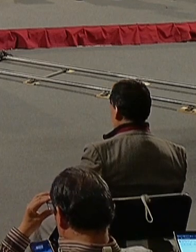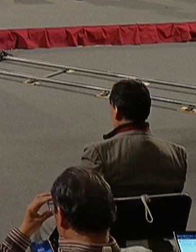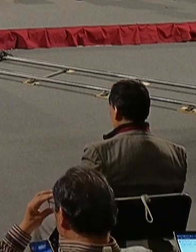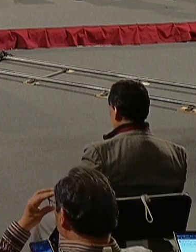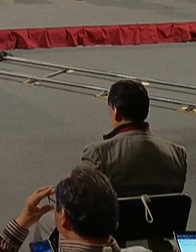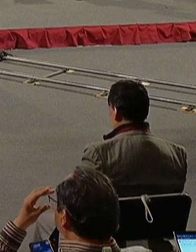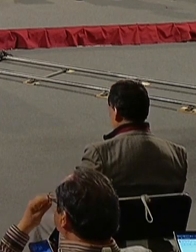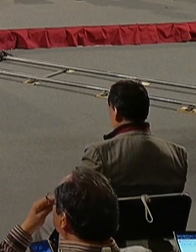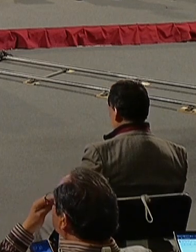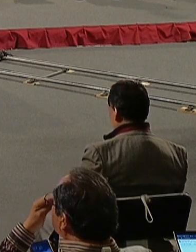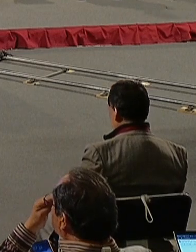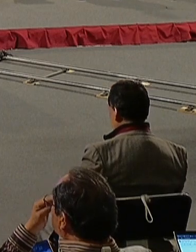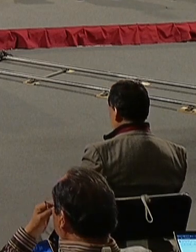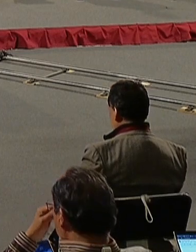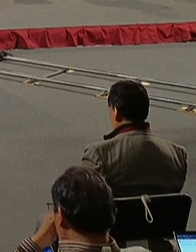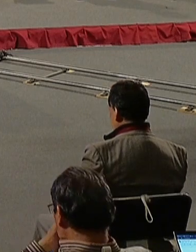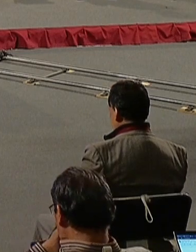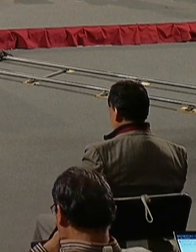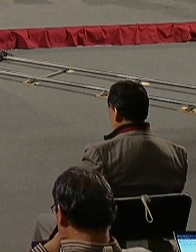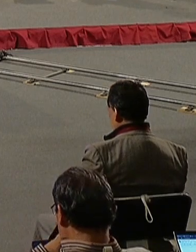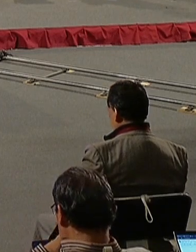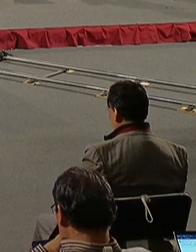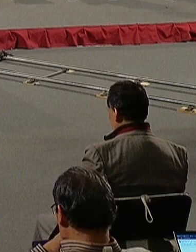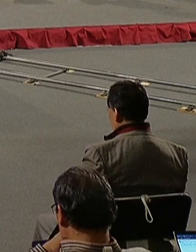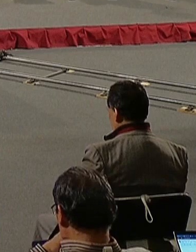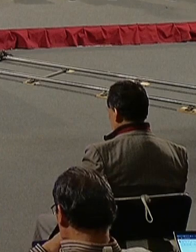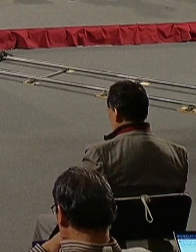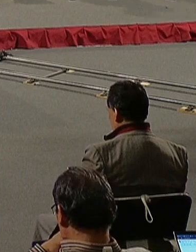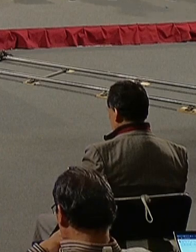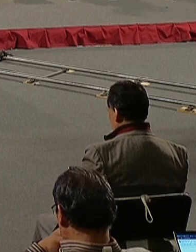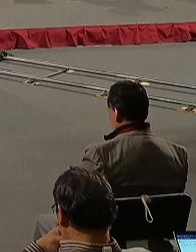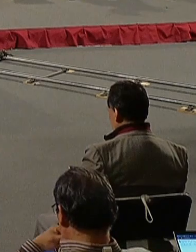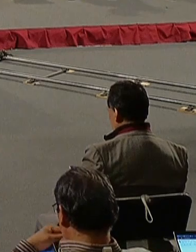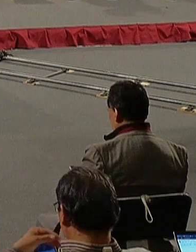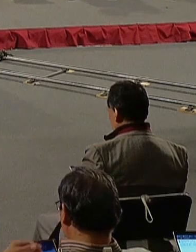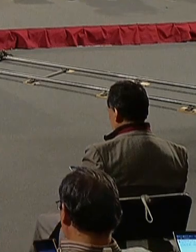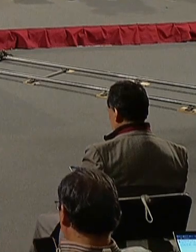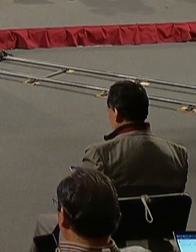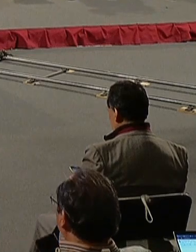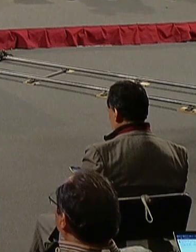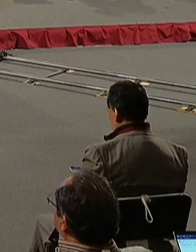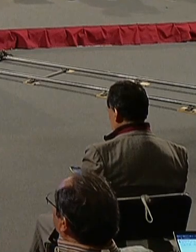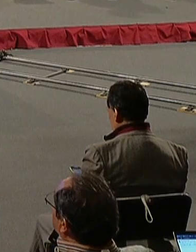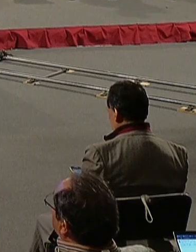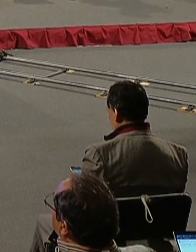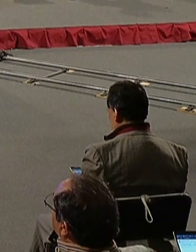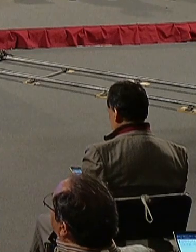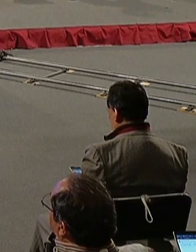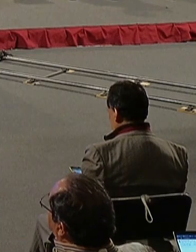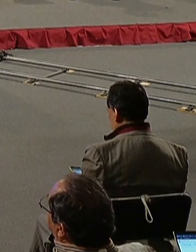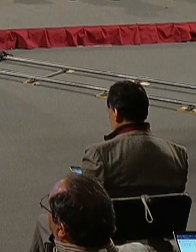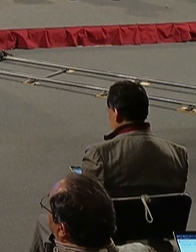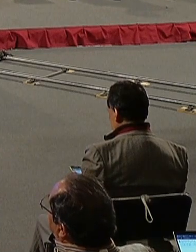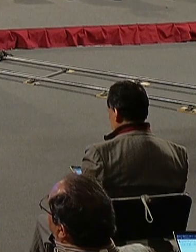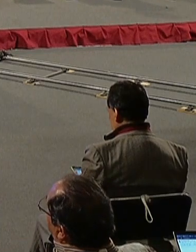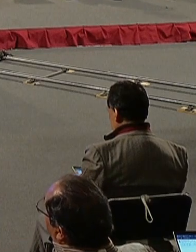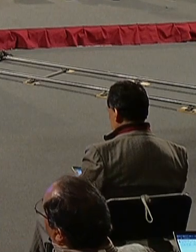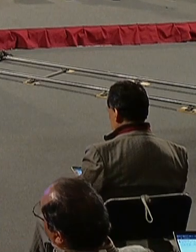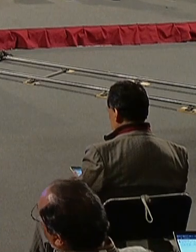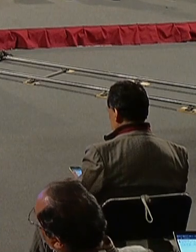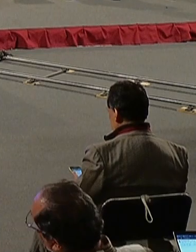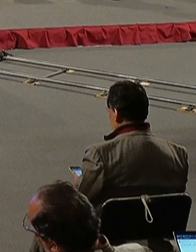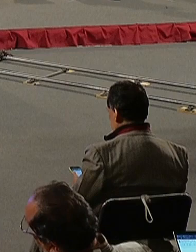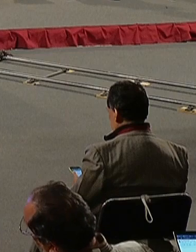maestras y maestros nos han insistido en varias cosas. La primera es que es fundamental impulsar el fortalecimiento